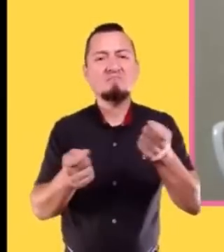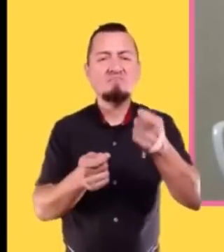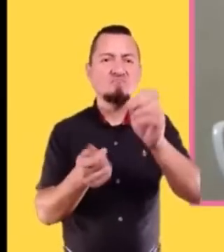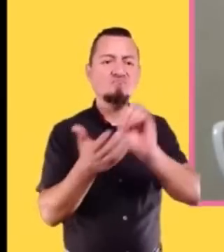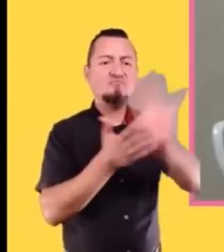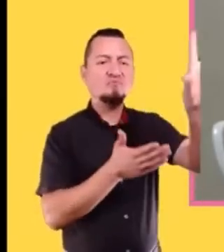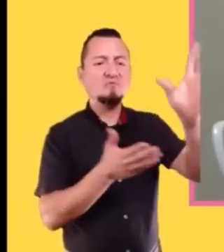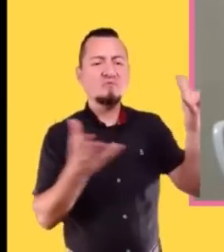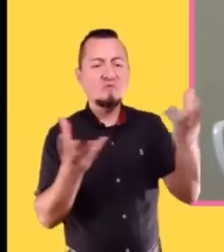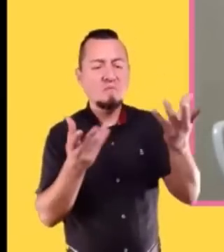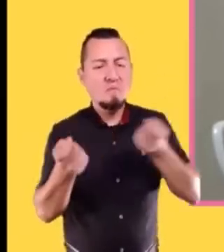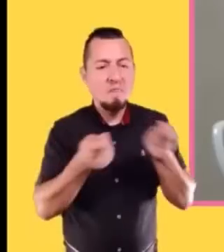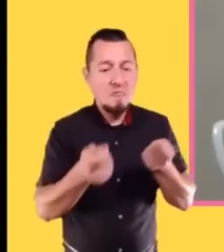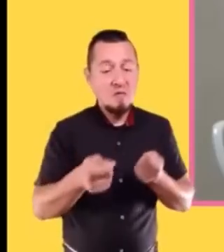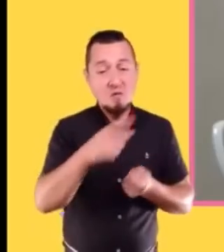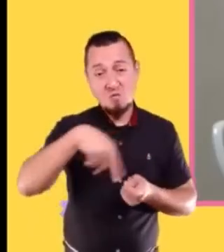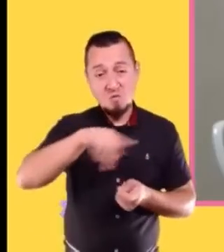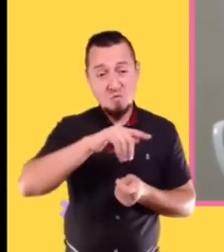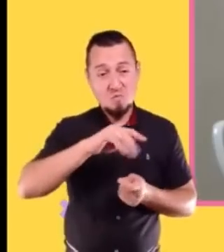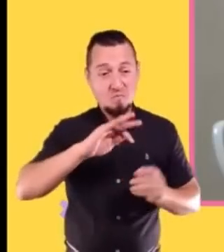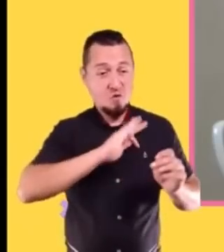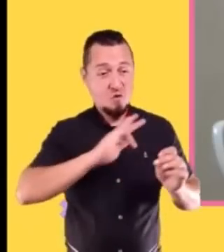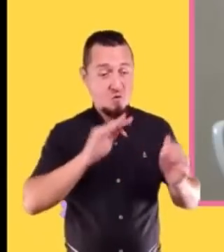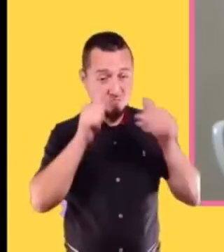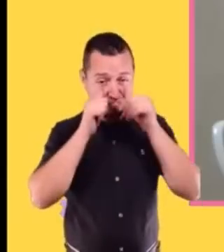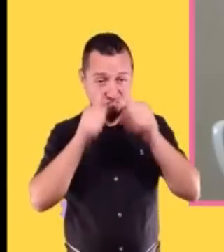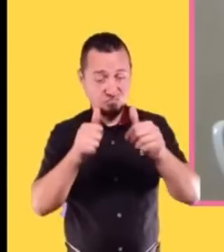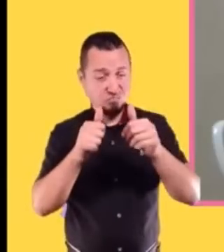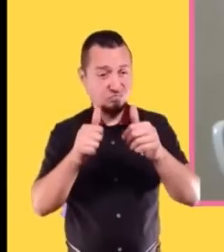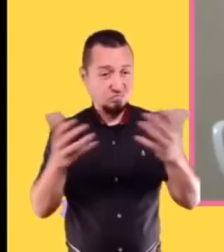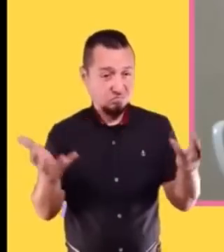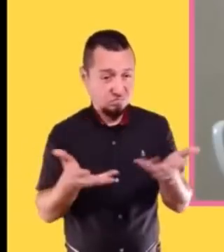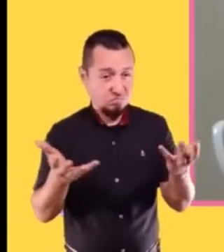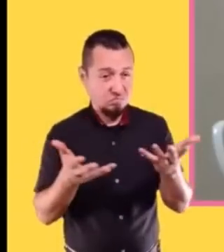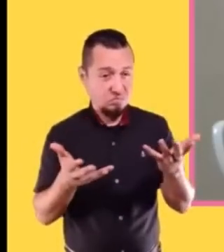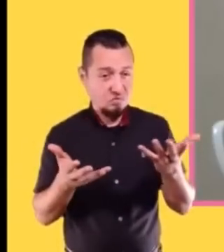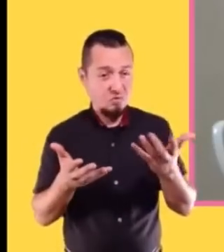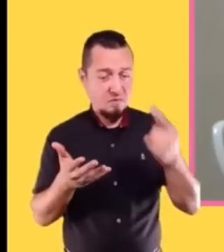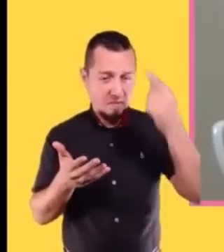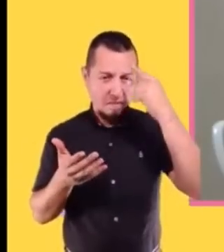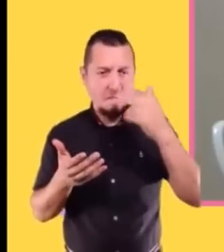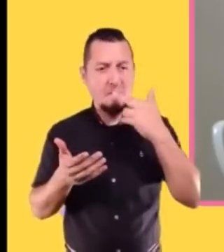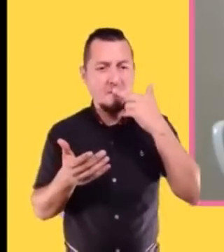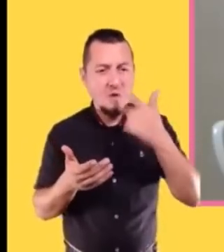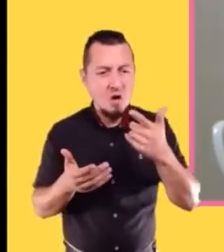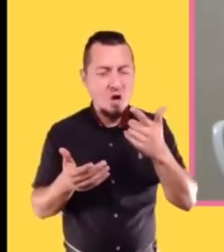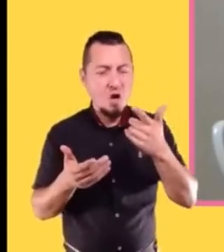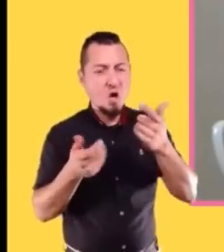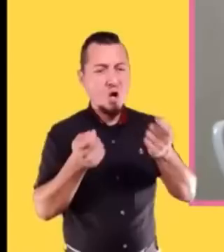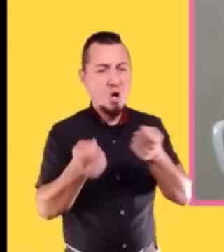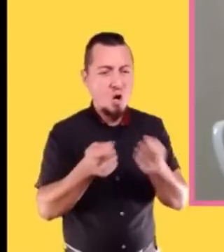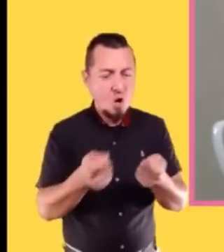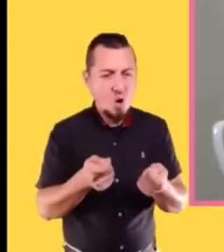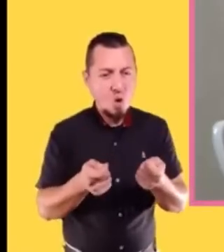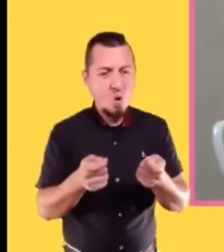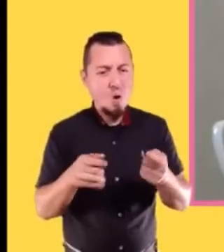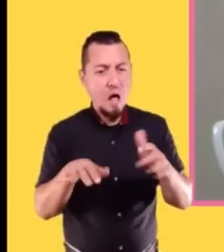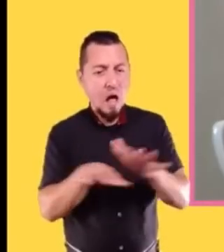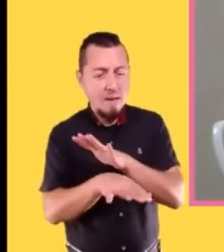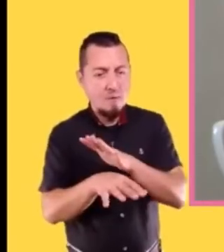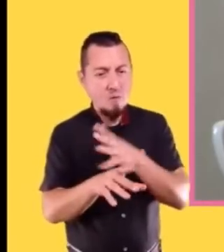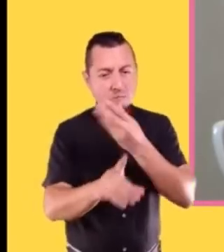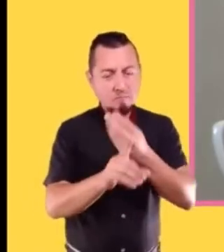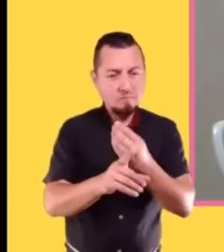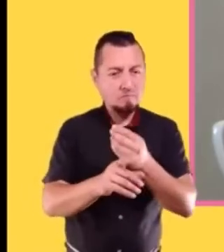nuestra plataforma digital un mecanismo para mejorar, fortalecer o sustituir incluso los materiales